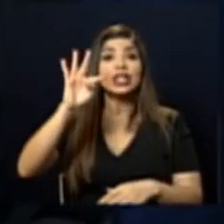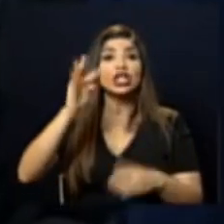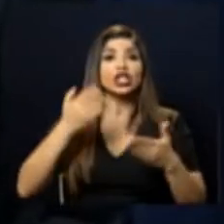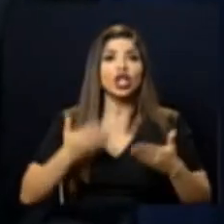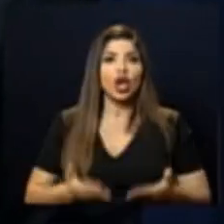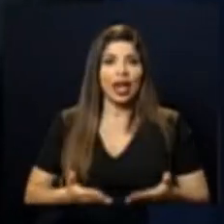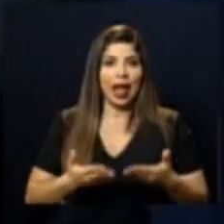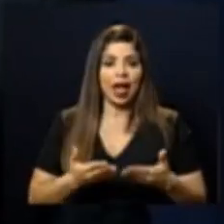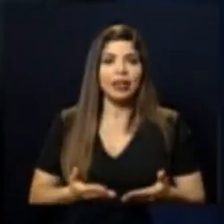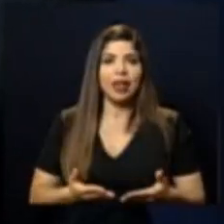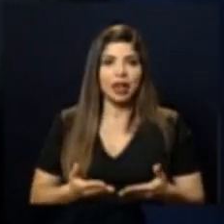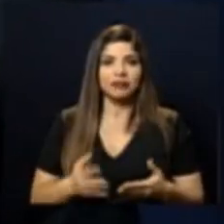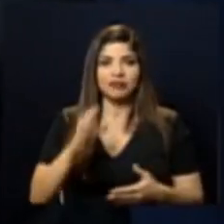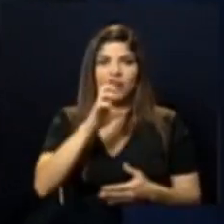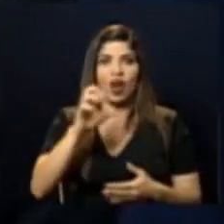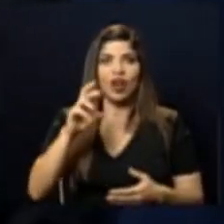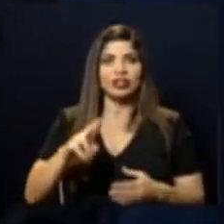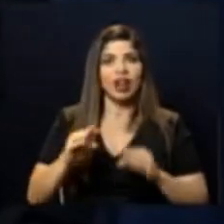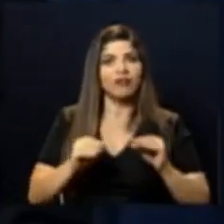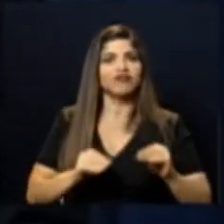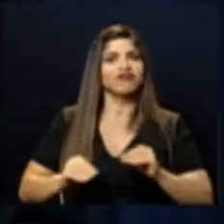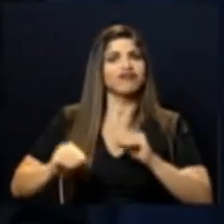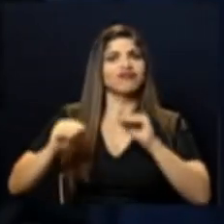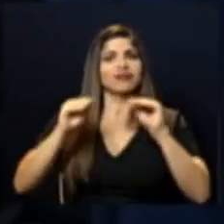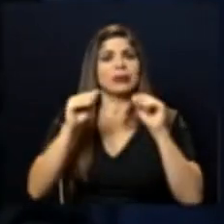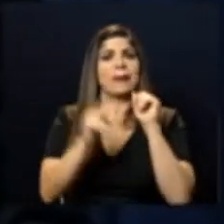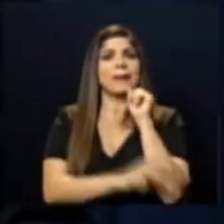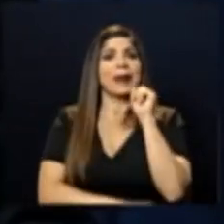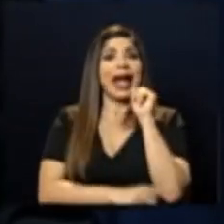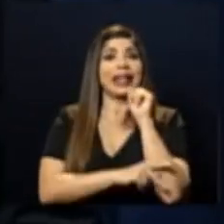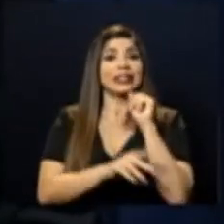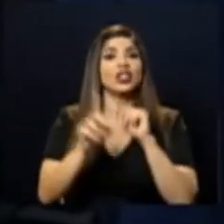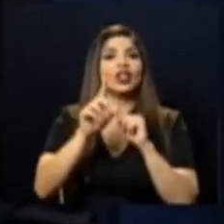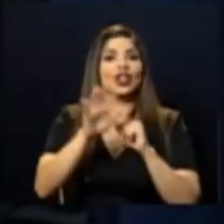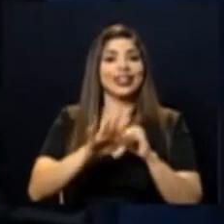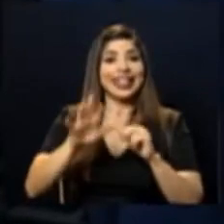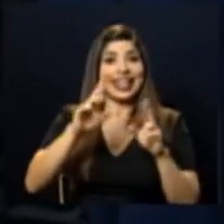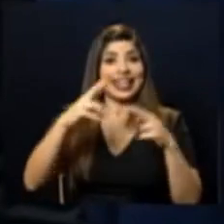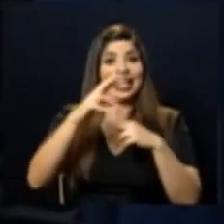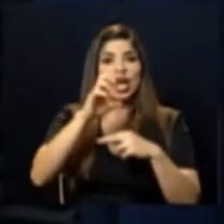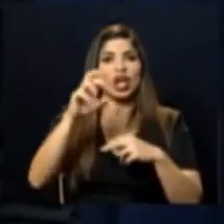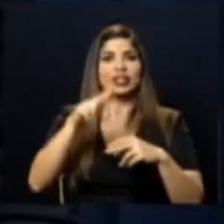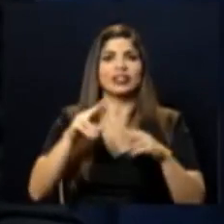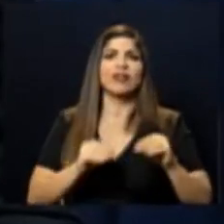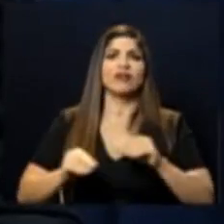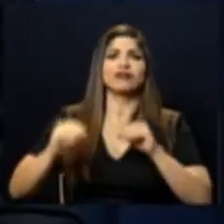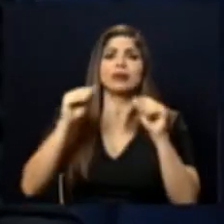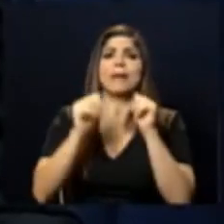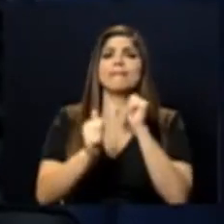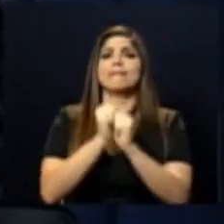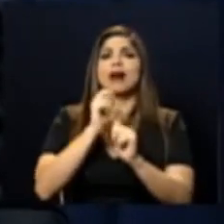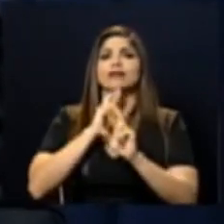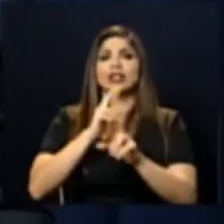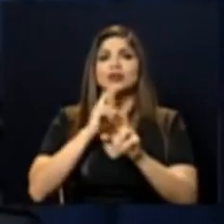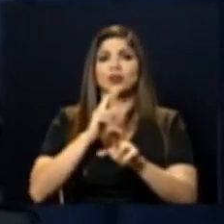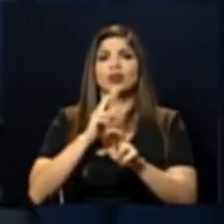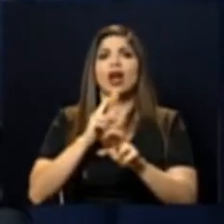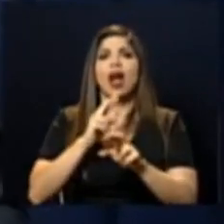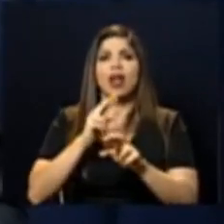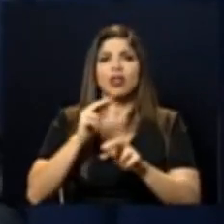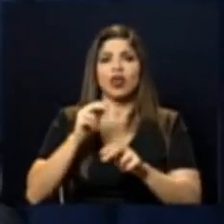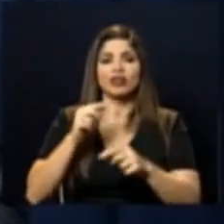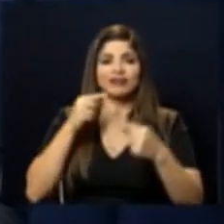toneladas, colocando a Costa Rica como uno de los países en la región con mayores resultados contra el